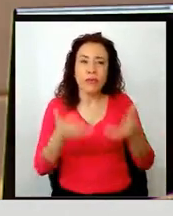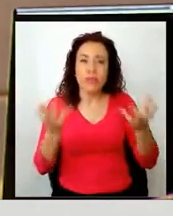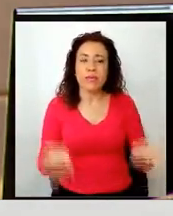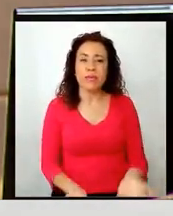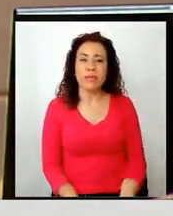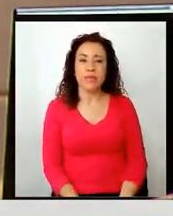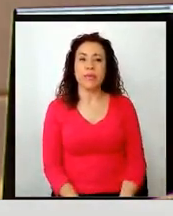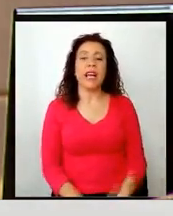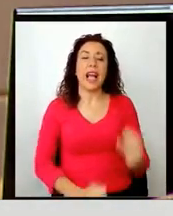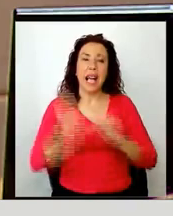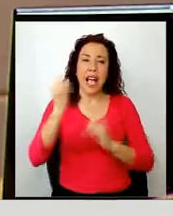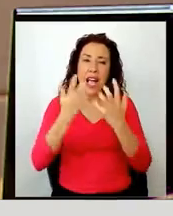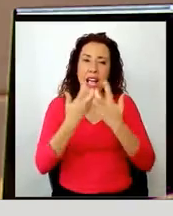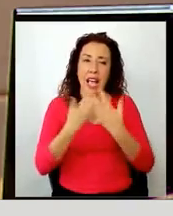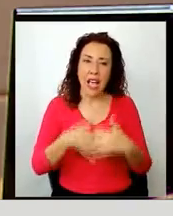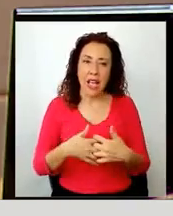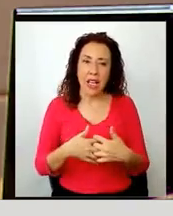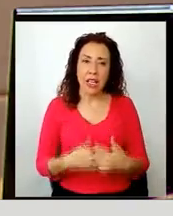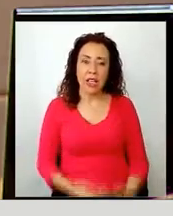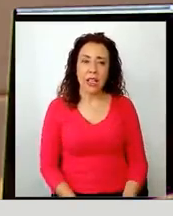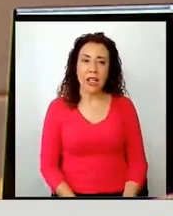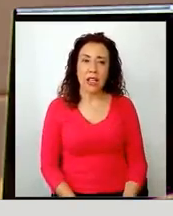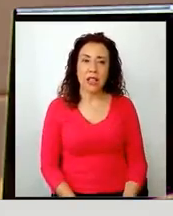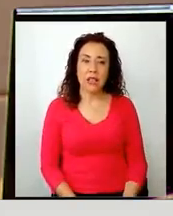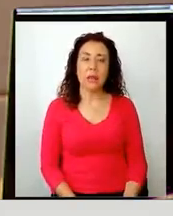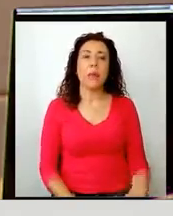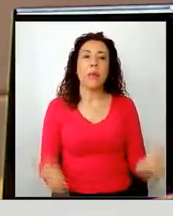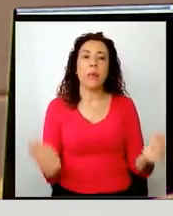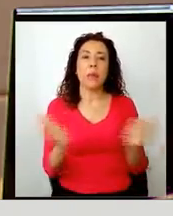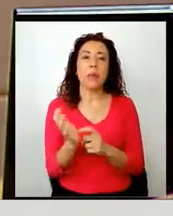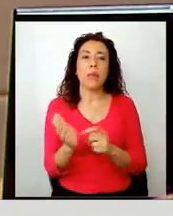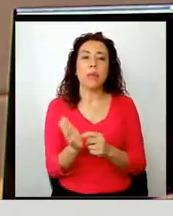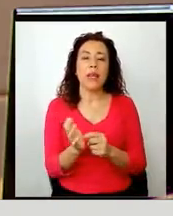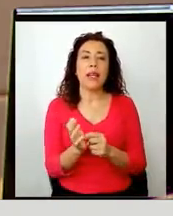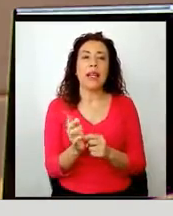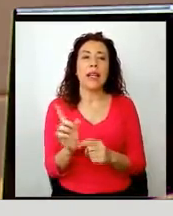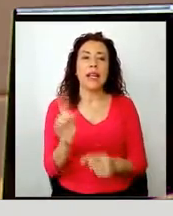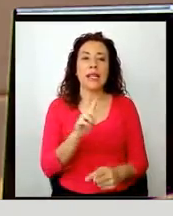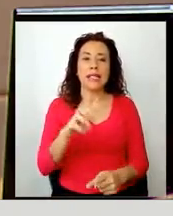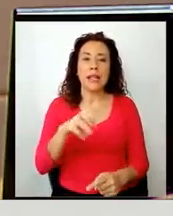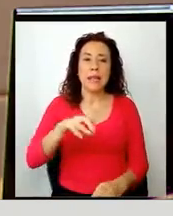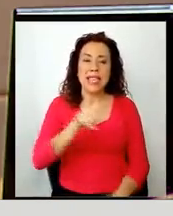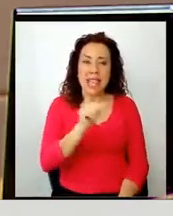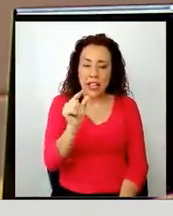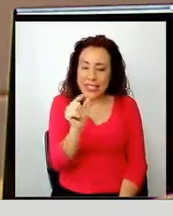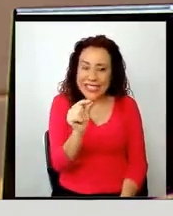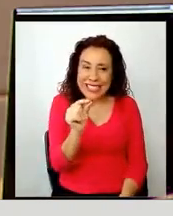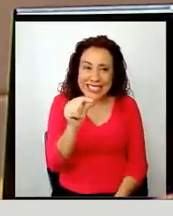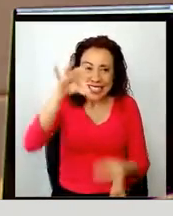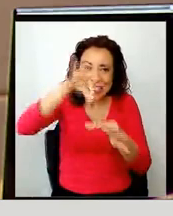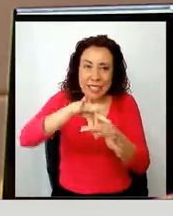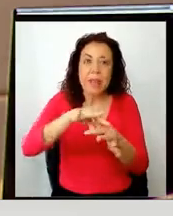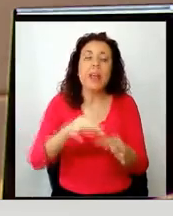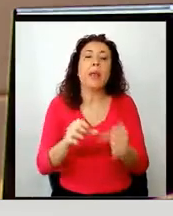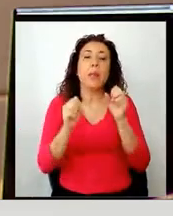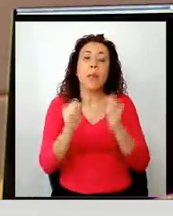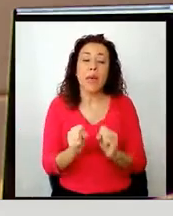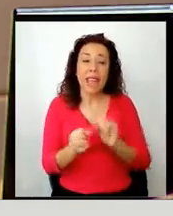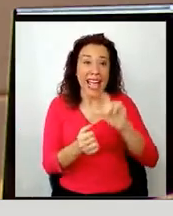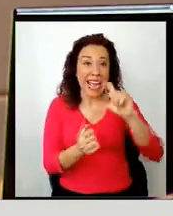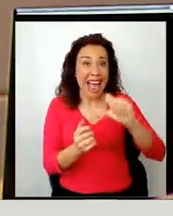también y de semillas por lo que la reutilización de las aguas grises podría contribuir de manera